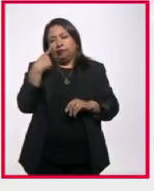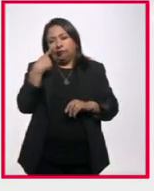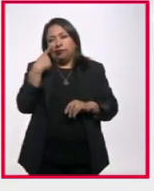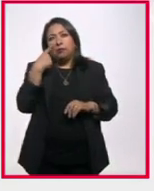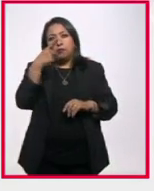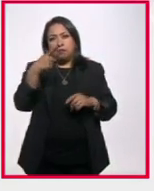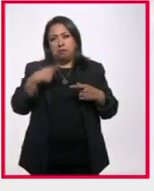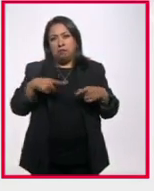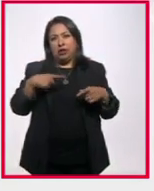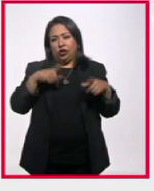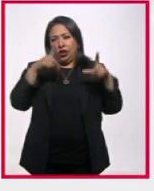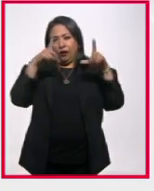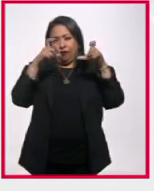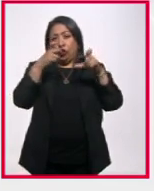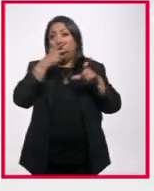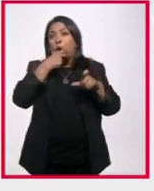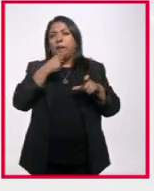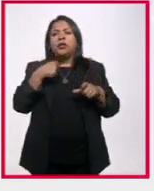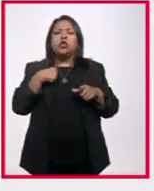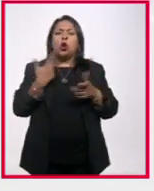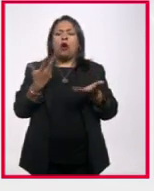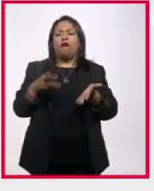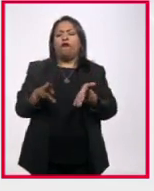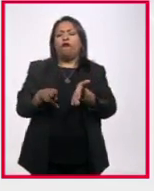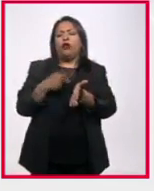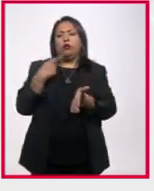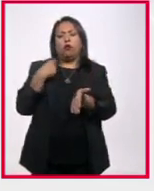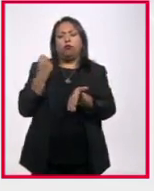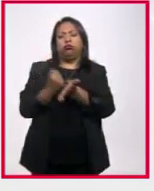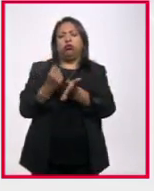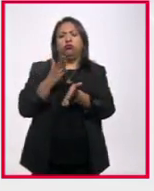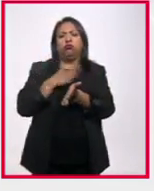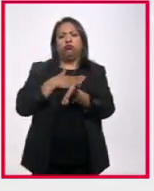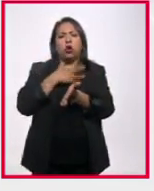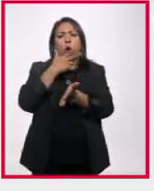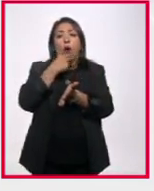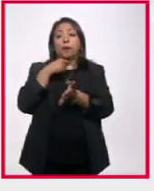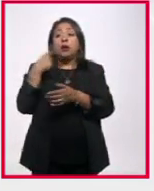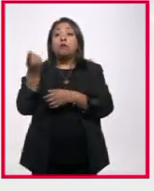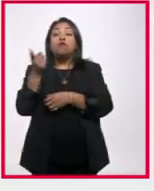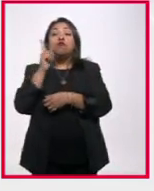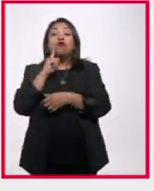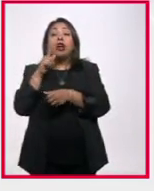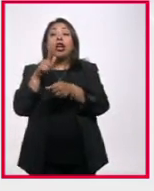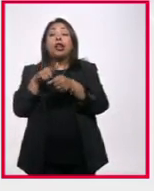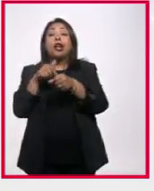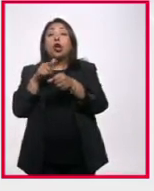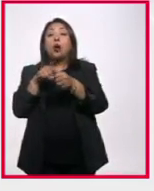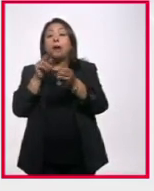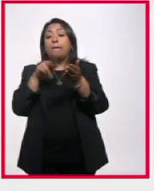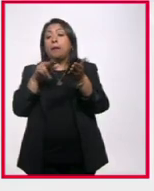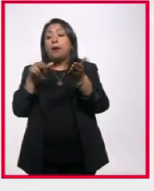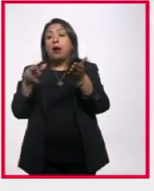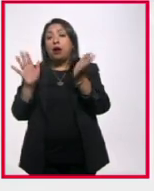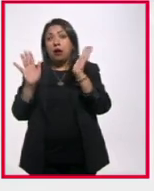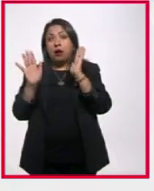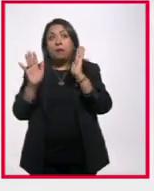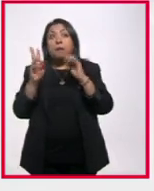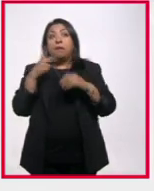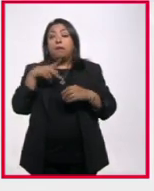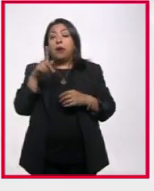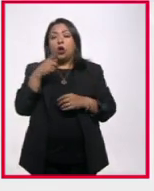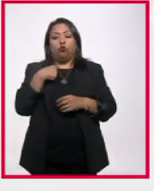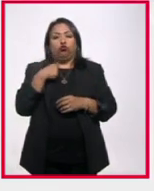del fotógrafo. El fotógrafo firmaba, tenía su sello y ellas pintaban, pero pintaban de